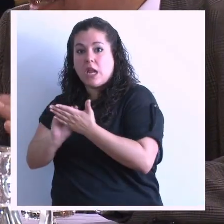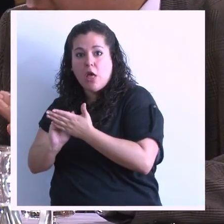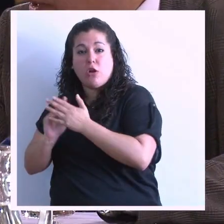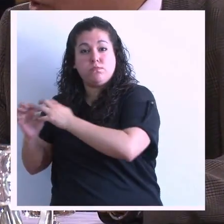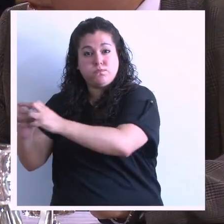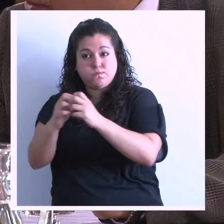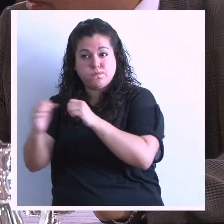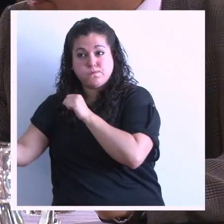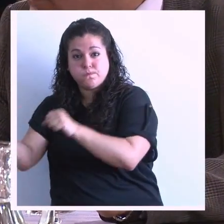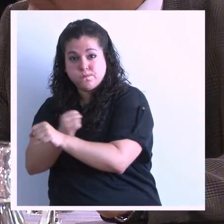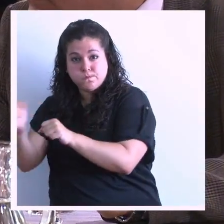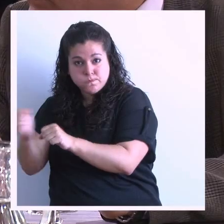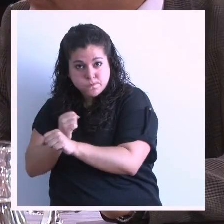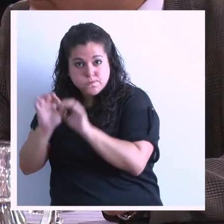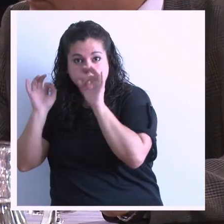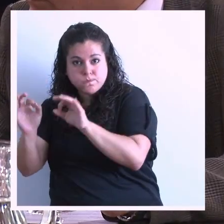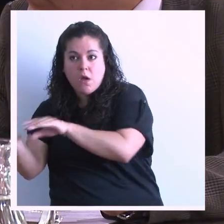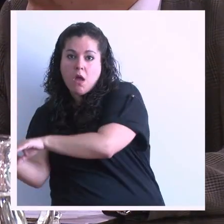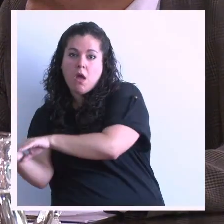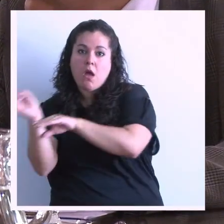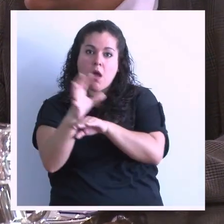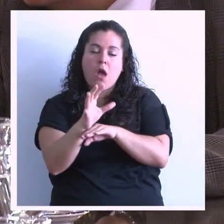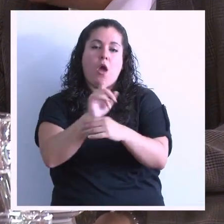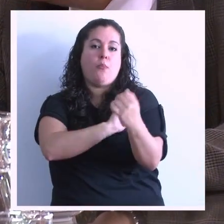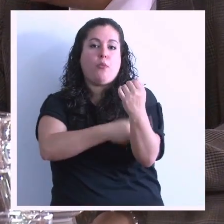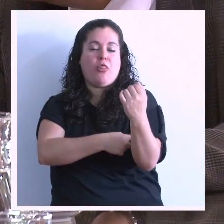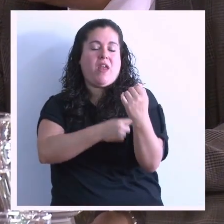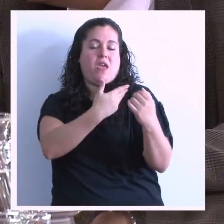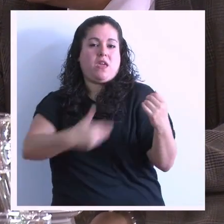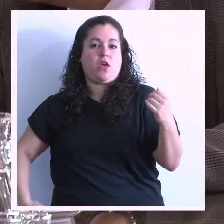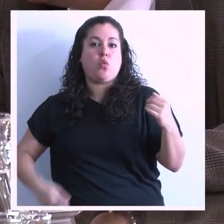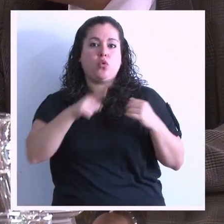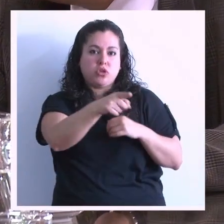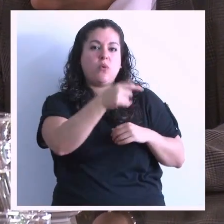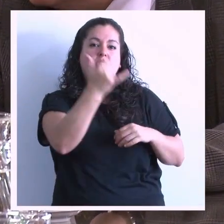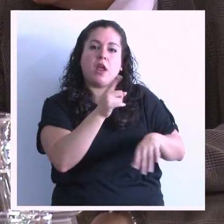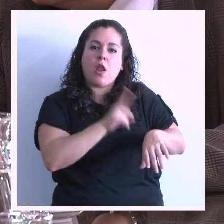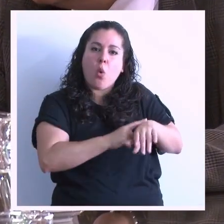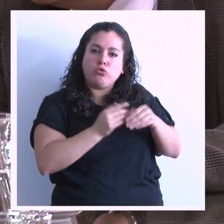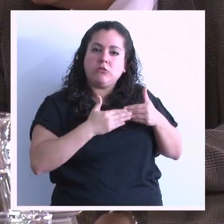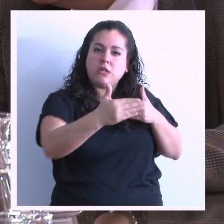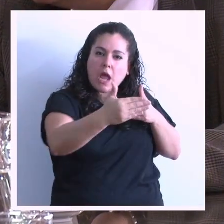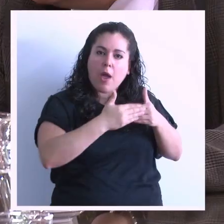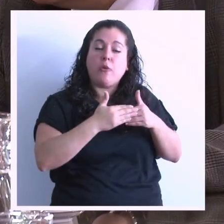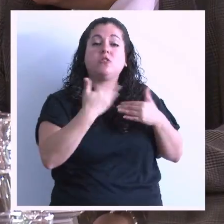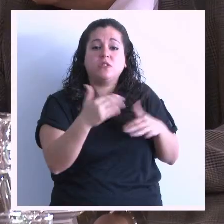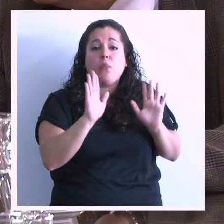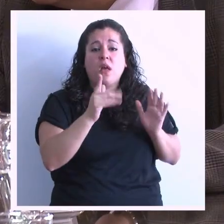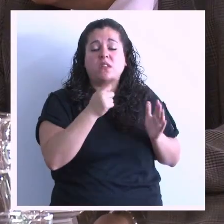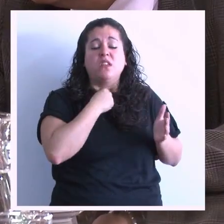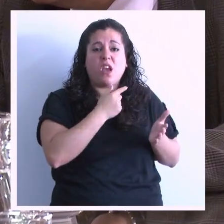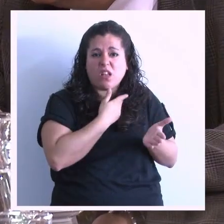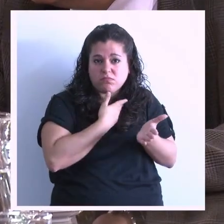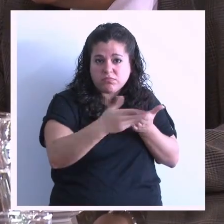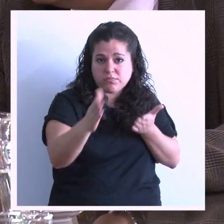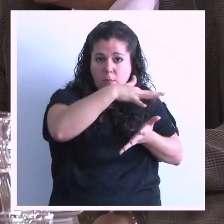rechazan sin haberlo leído? Claro, por eso decía al principio lo importante que es informar, lo importante que es